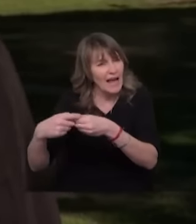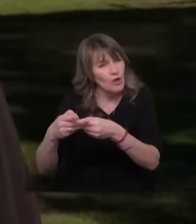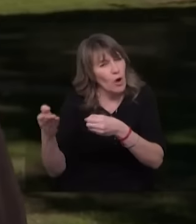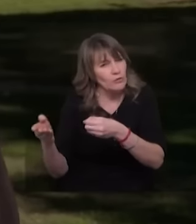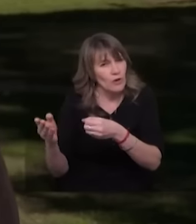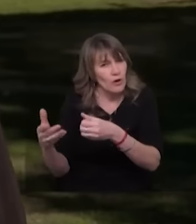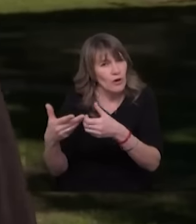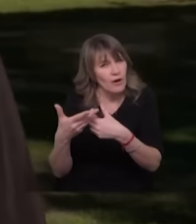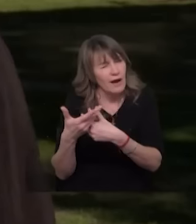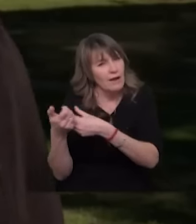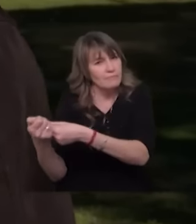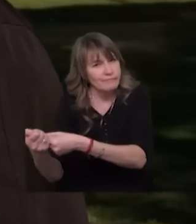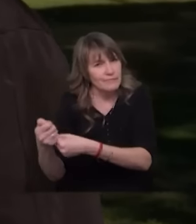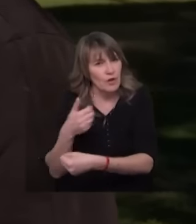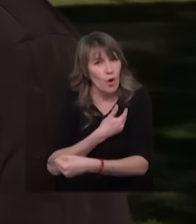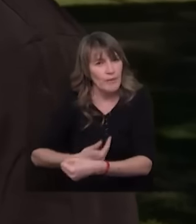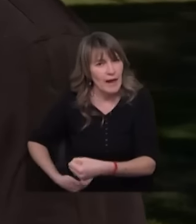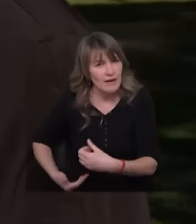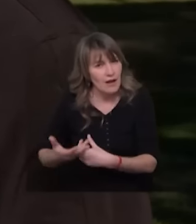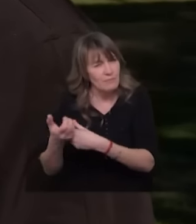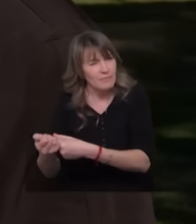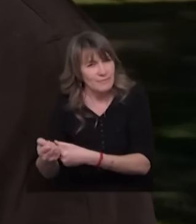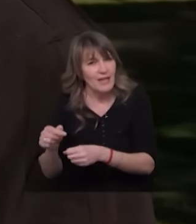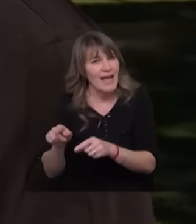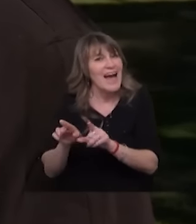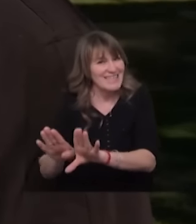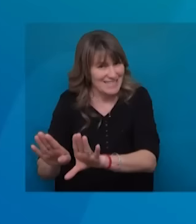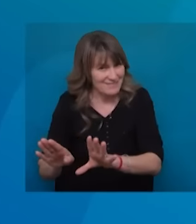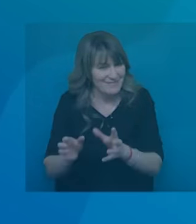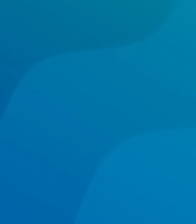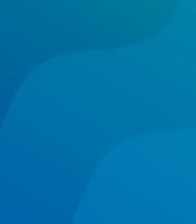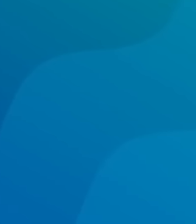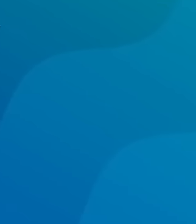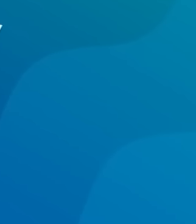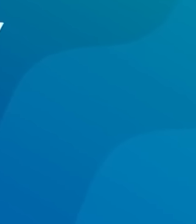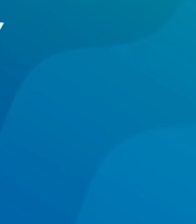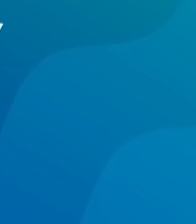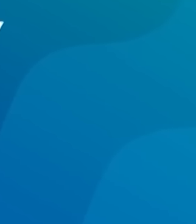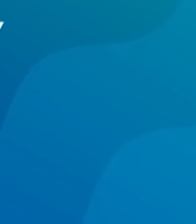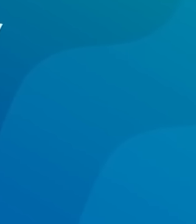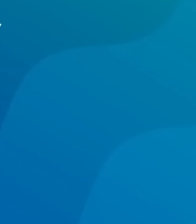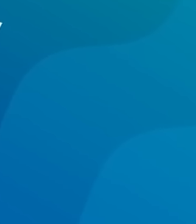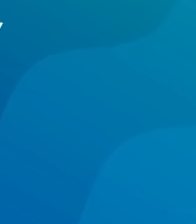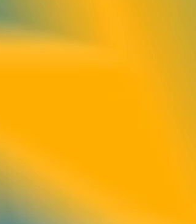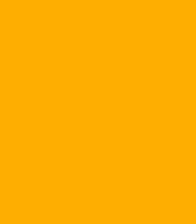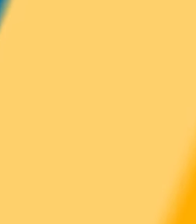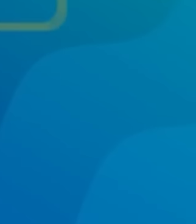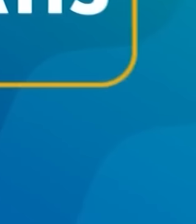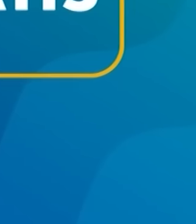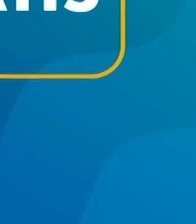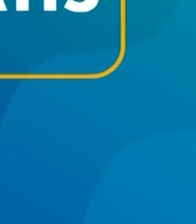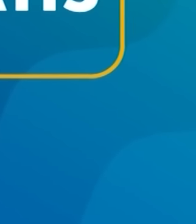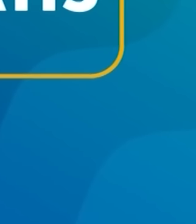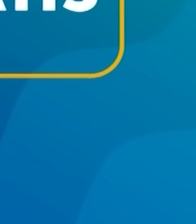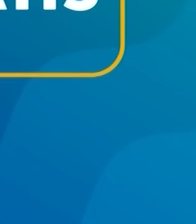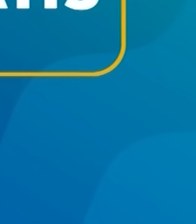afines al gobierno entonces estas cosas empiezan a pasar presenta antel comprando tu